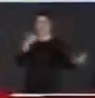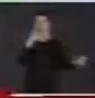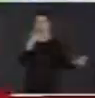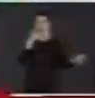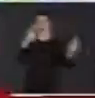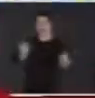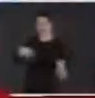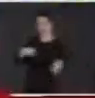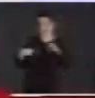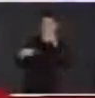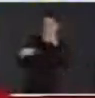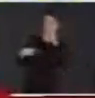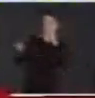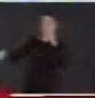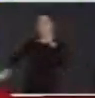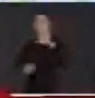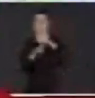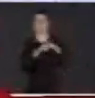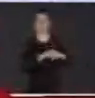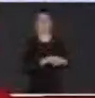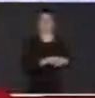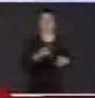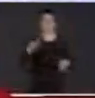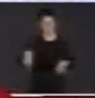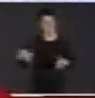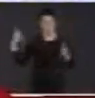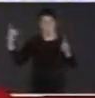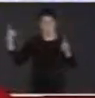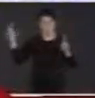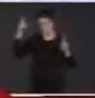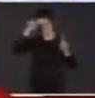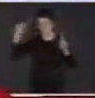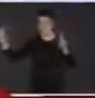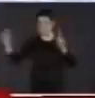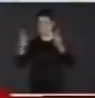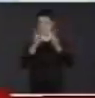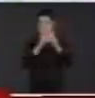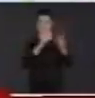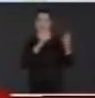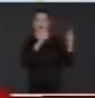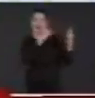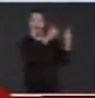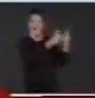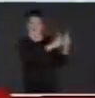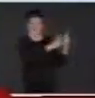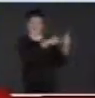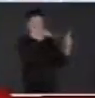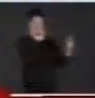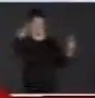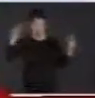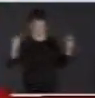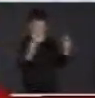vida me lo compré. El Señor se acercó y me lo advirtió. No es un simple muñeco